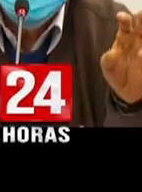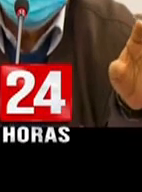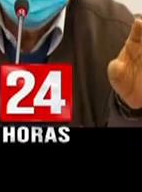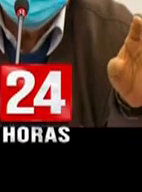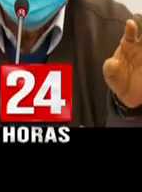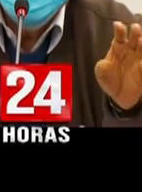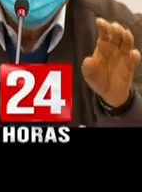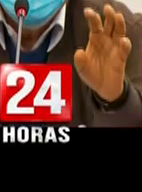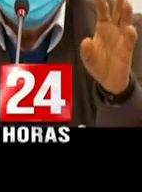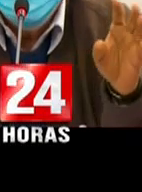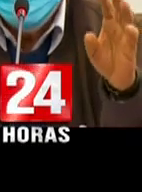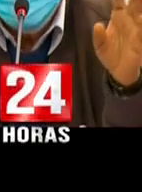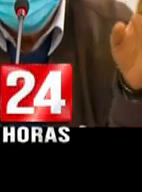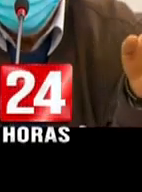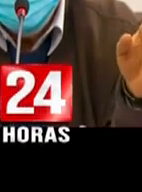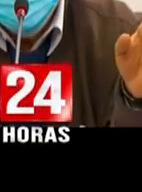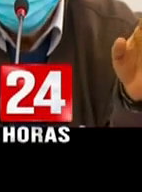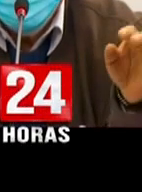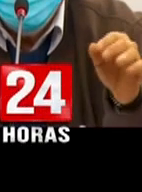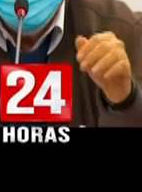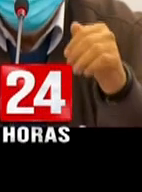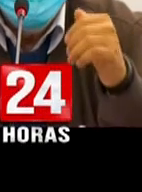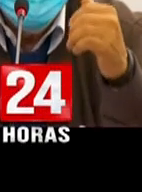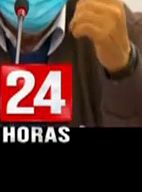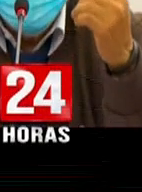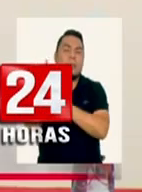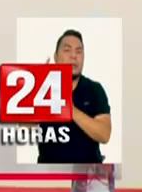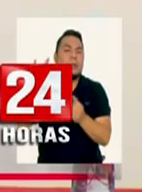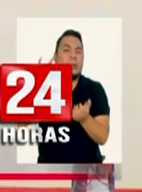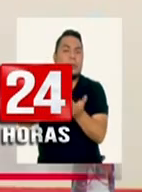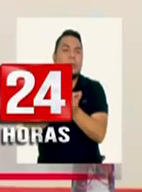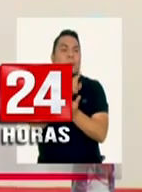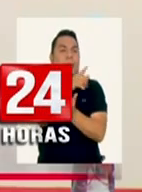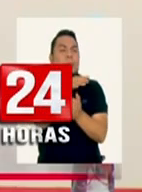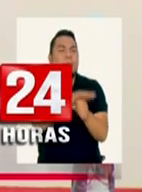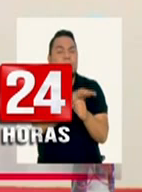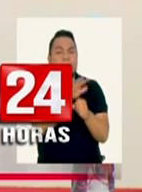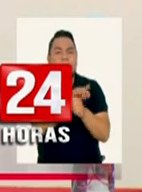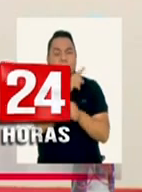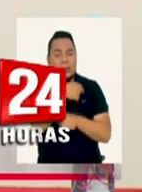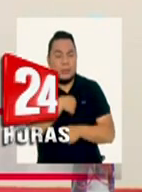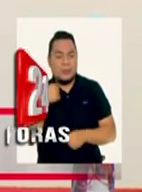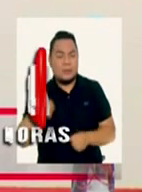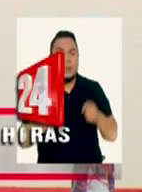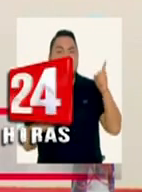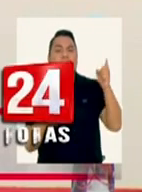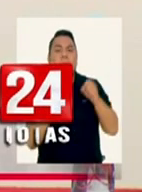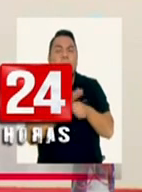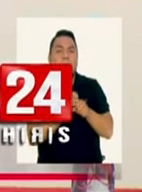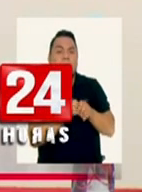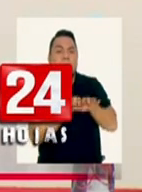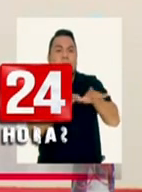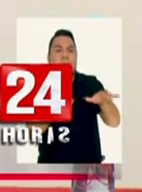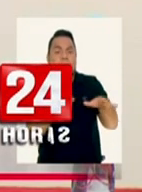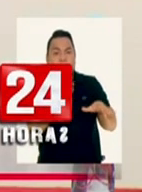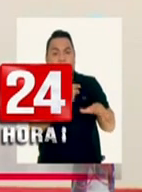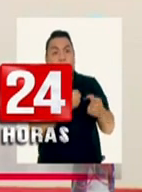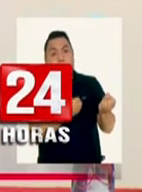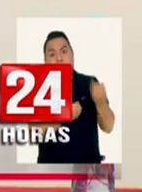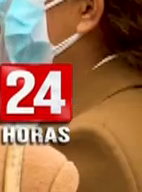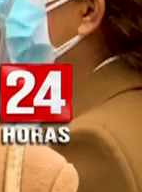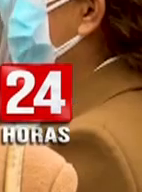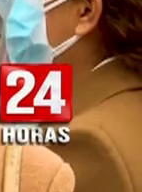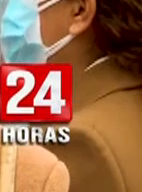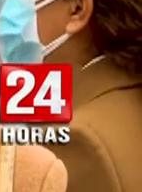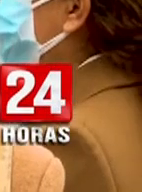que hubo con Sinopharm era un tema previo que tiene que ver con que en China había un rebrote de COVID, por lo menos es lo que nos ha dicho el